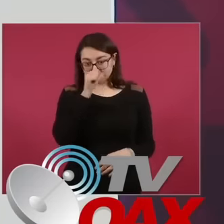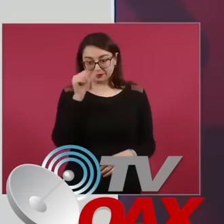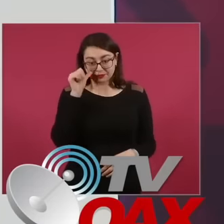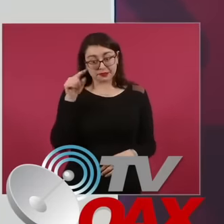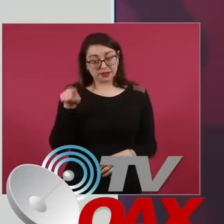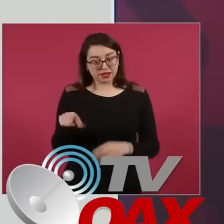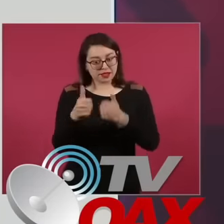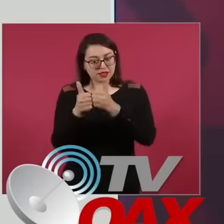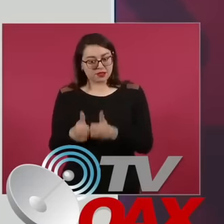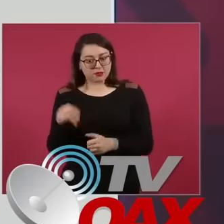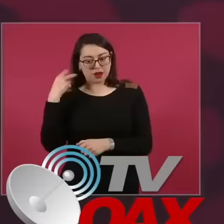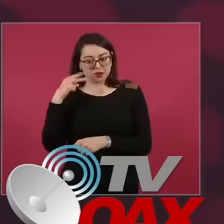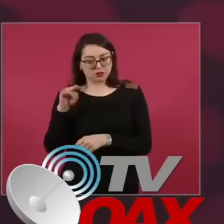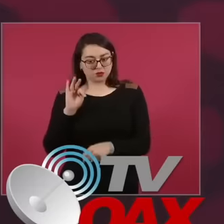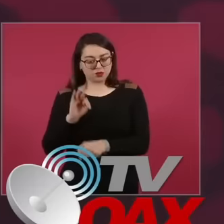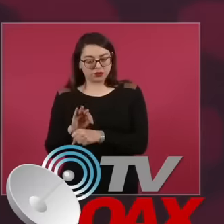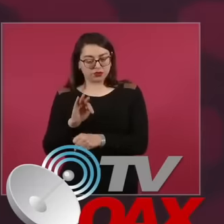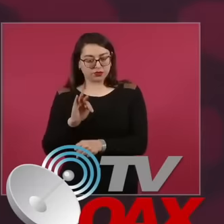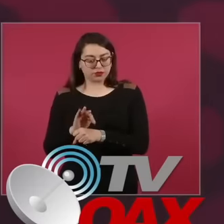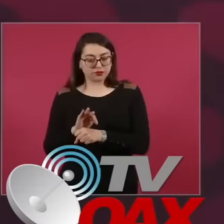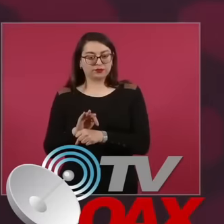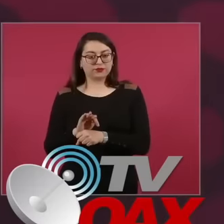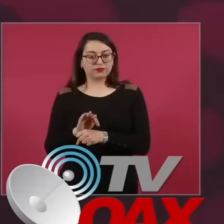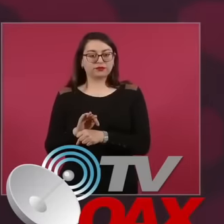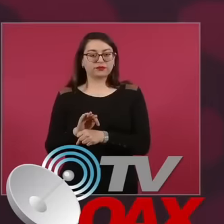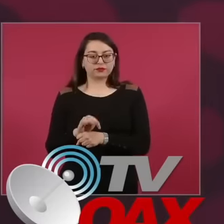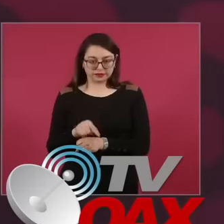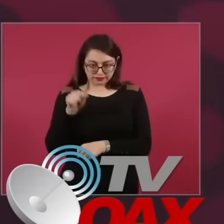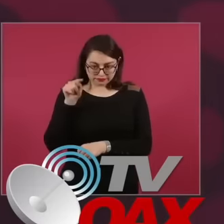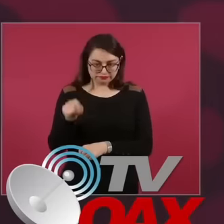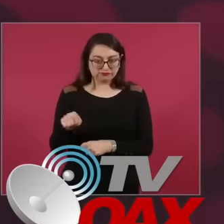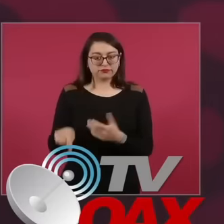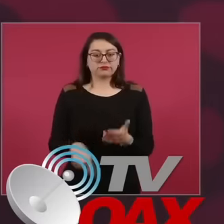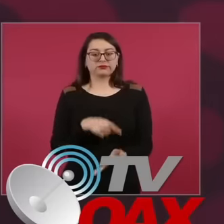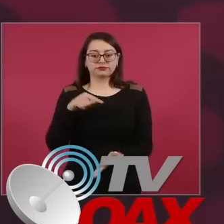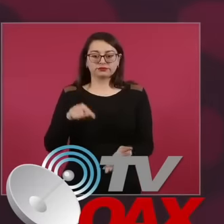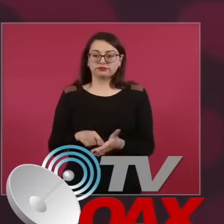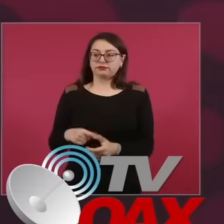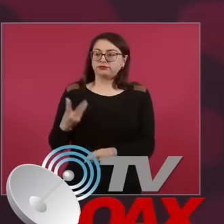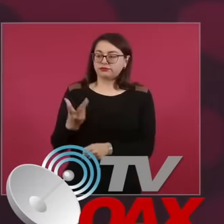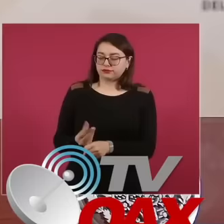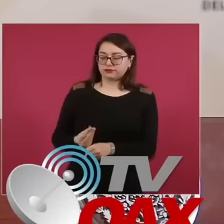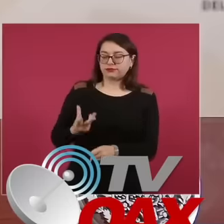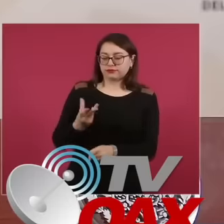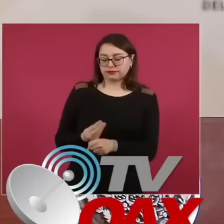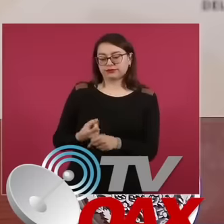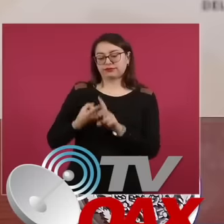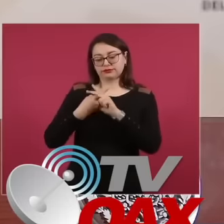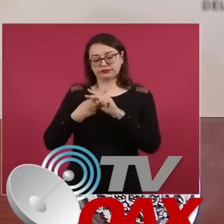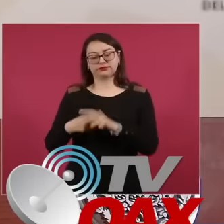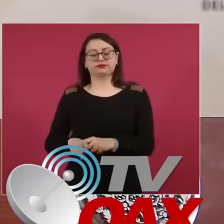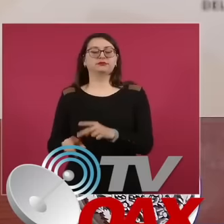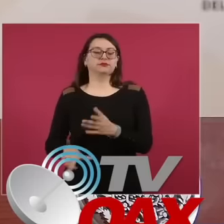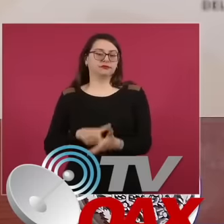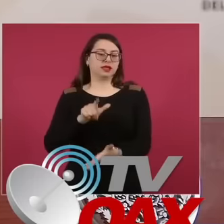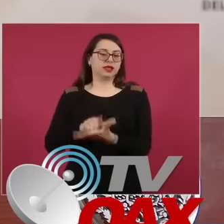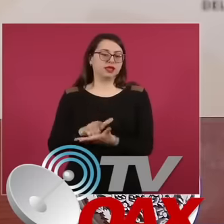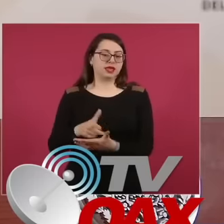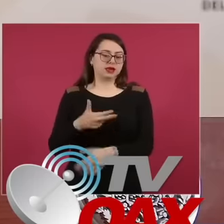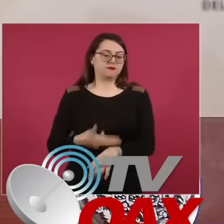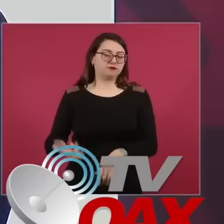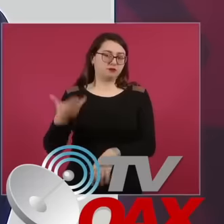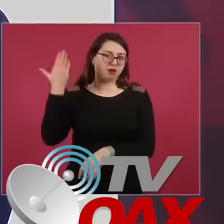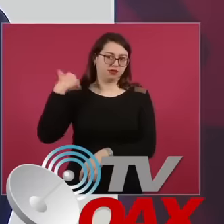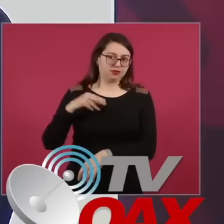Veracruz y ahí es donde se dan a conocer las leyes de